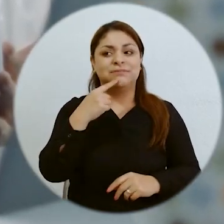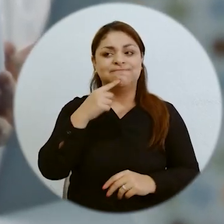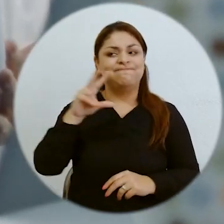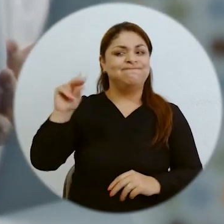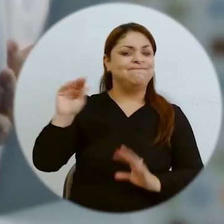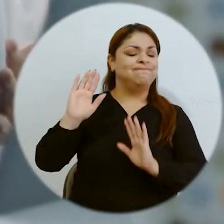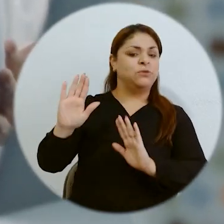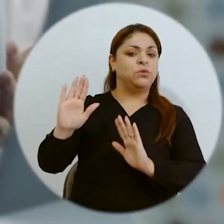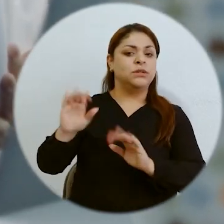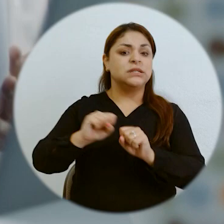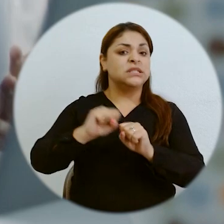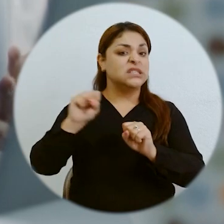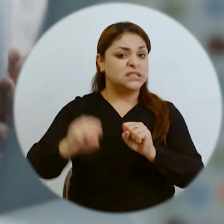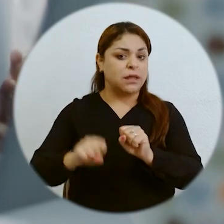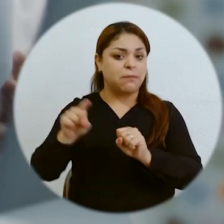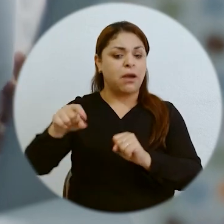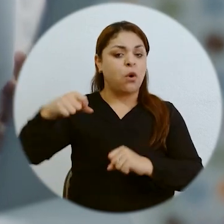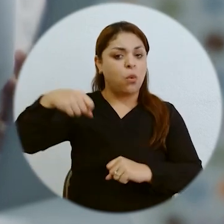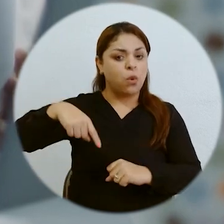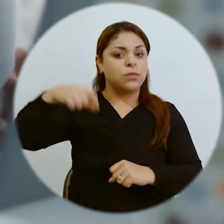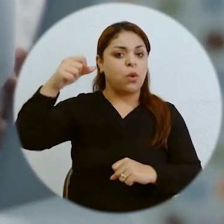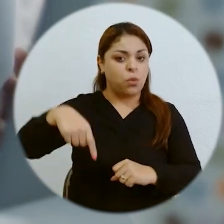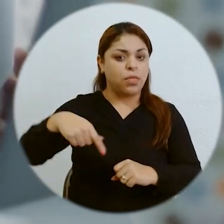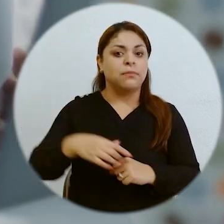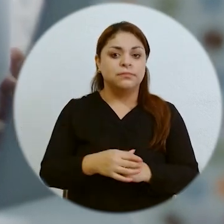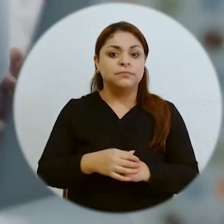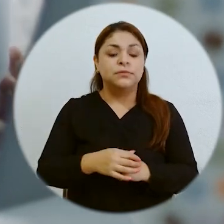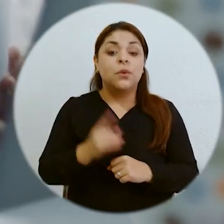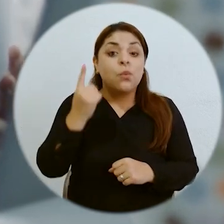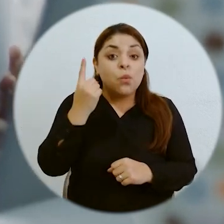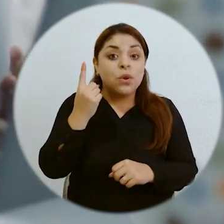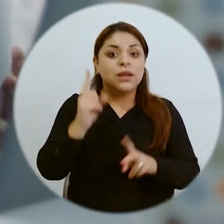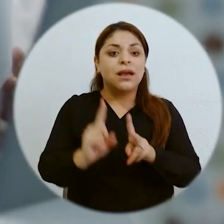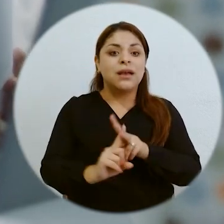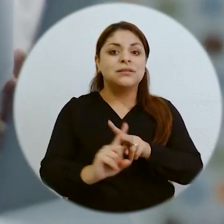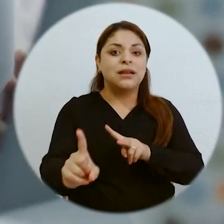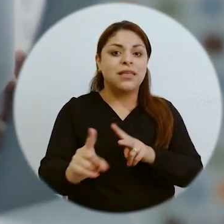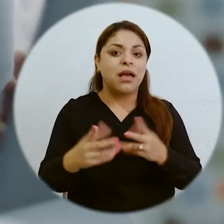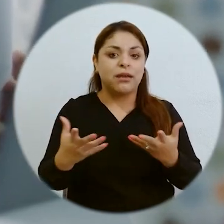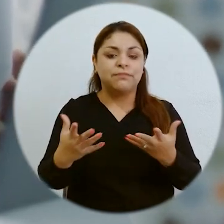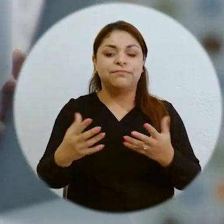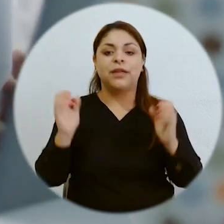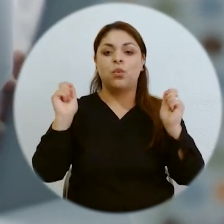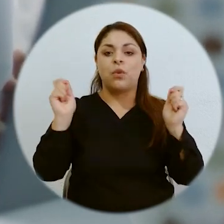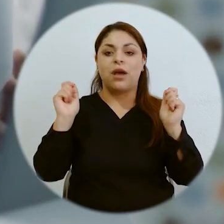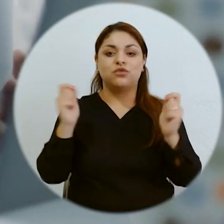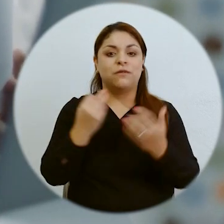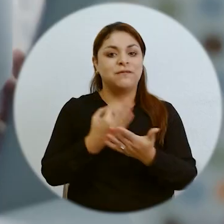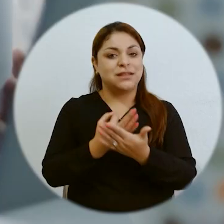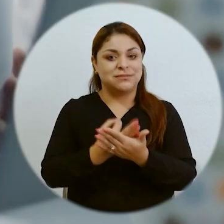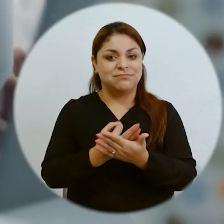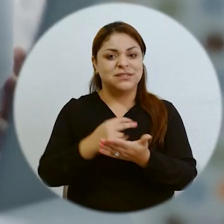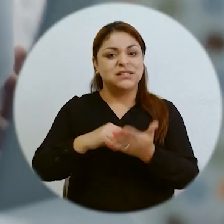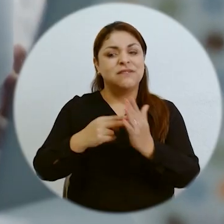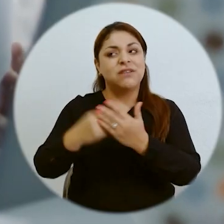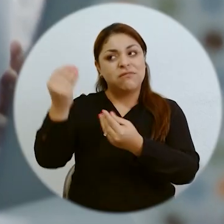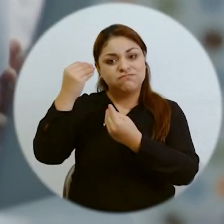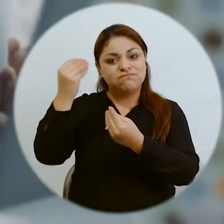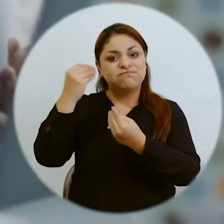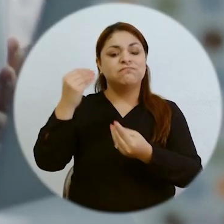de crimen organizado y ante una modalidad de crédito que en realidad es claramente una extorsión, un